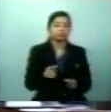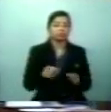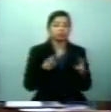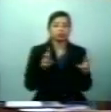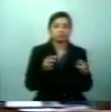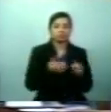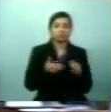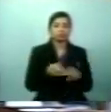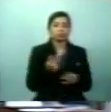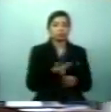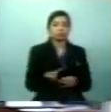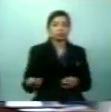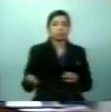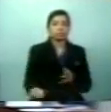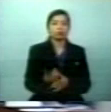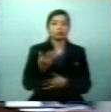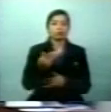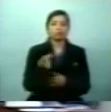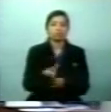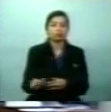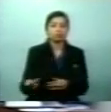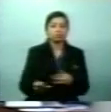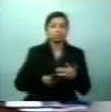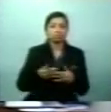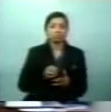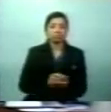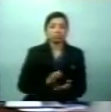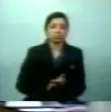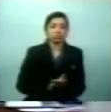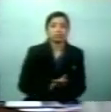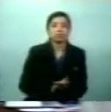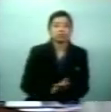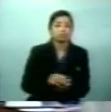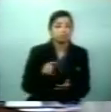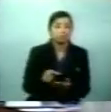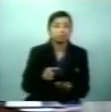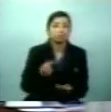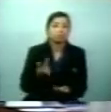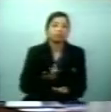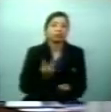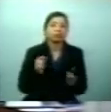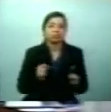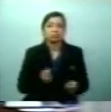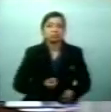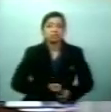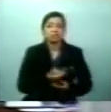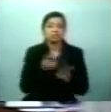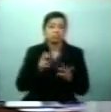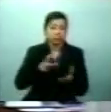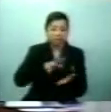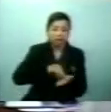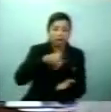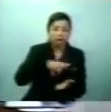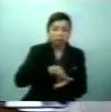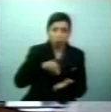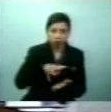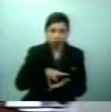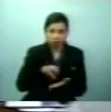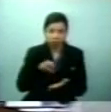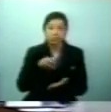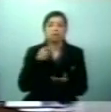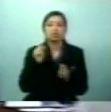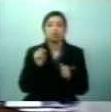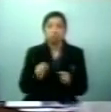de productos nuevos que gozarán de preferencias con el ADA, podemos mencionar el arroz, que se podrán